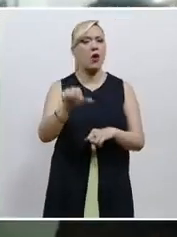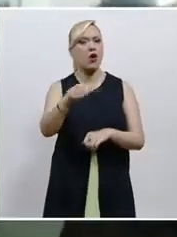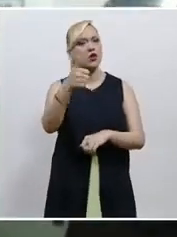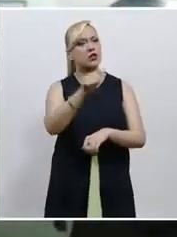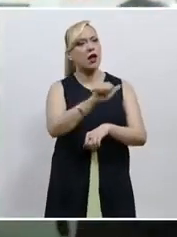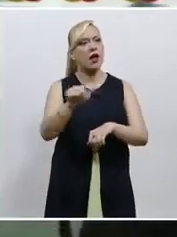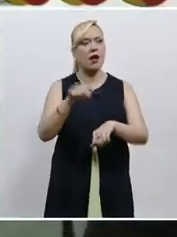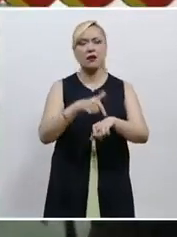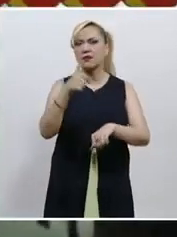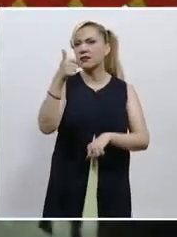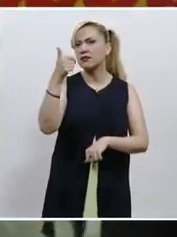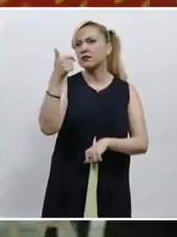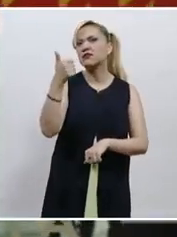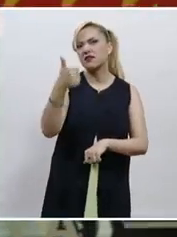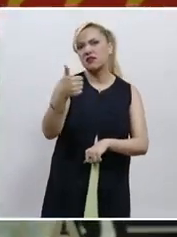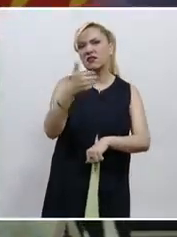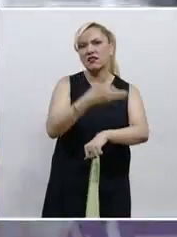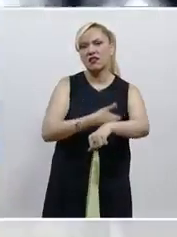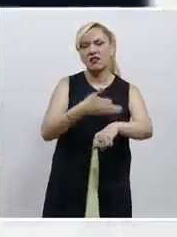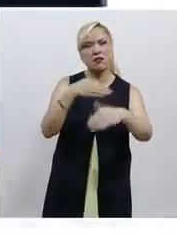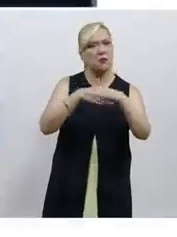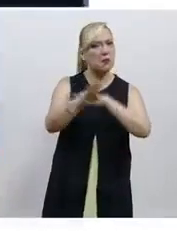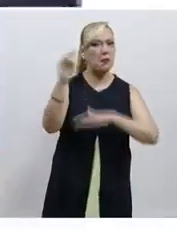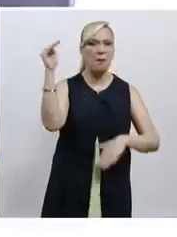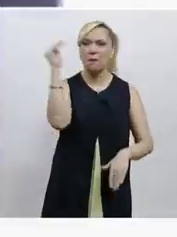a 20 horas. Entrada libre.